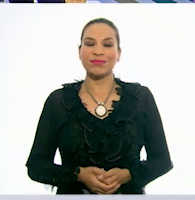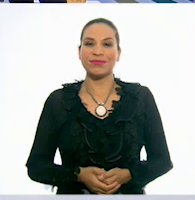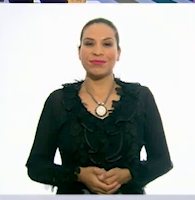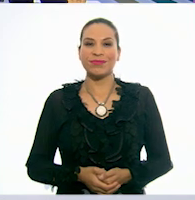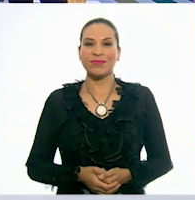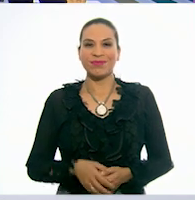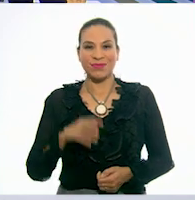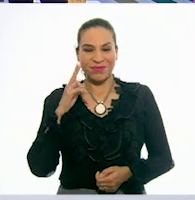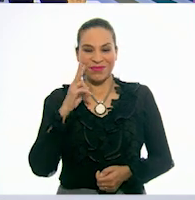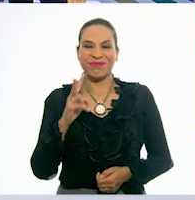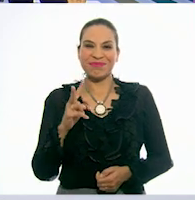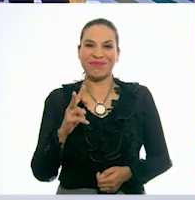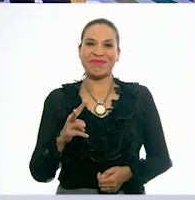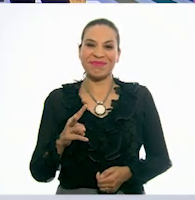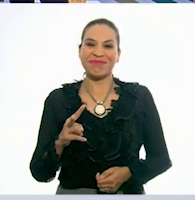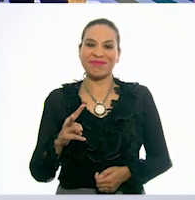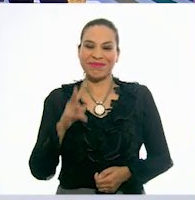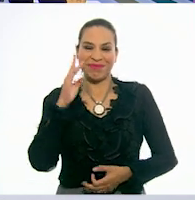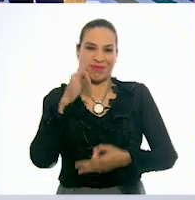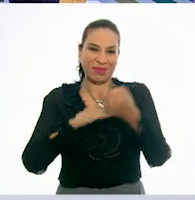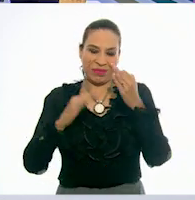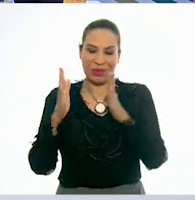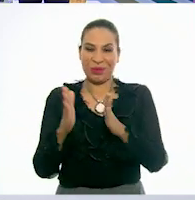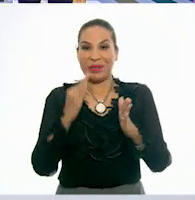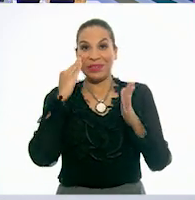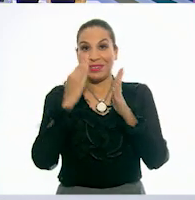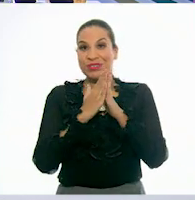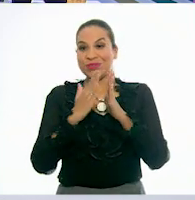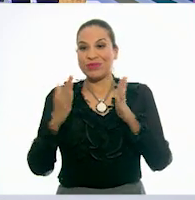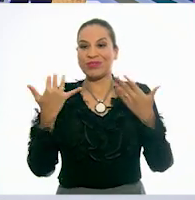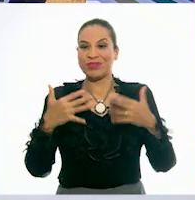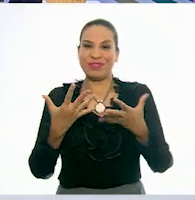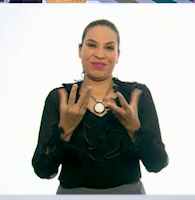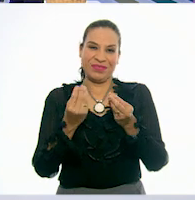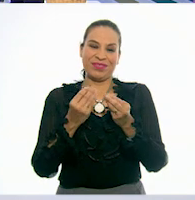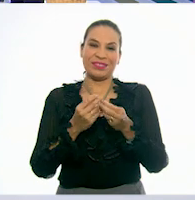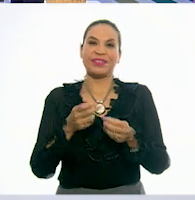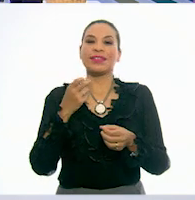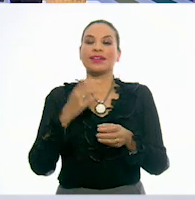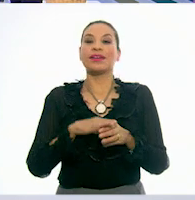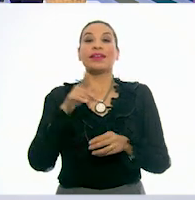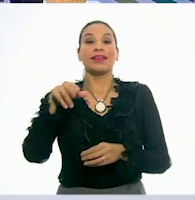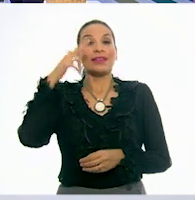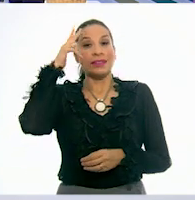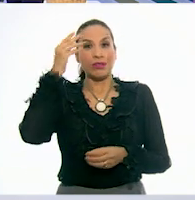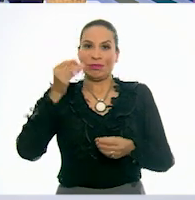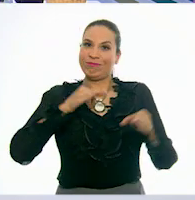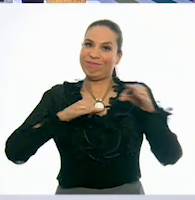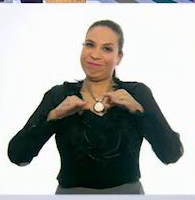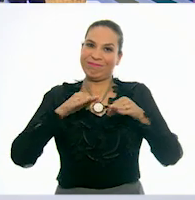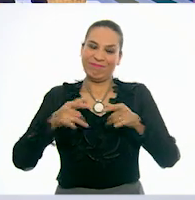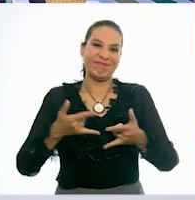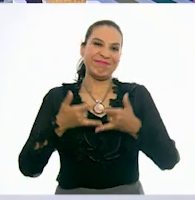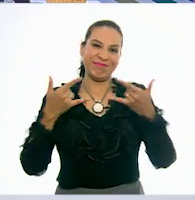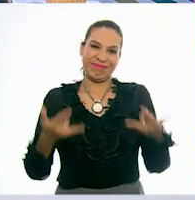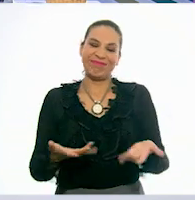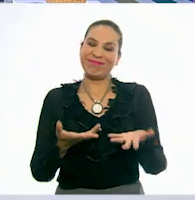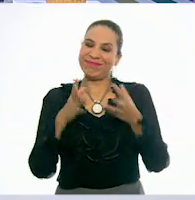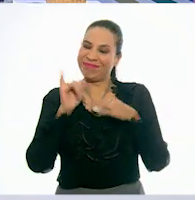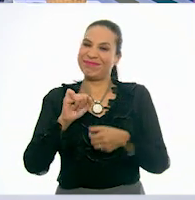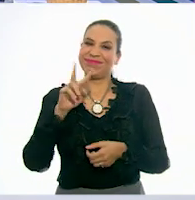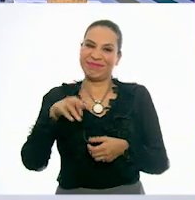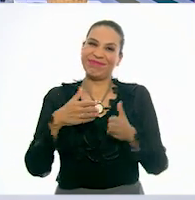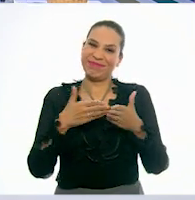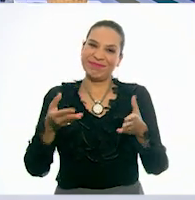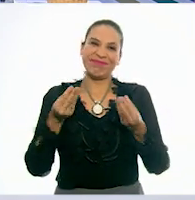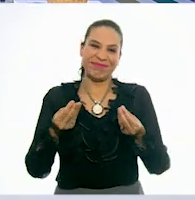déjame ver, sí, Sí, todos estos. todos estos. Ok. Ese Díaz nos da mucho trabajo aquí en historia. Sí, vaya que